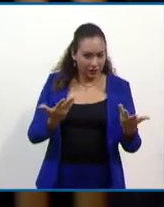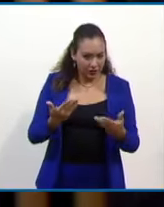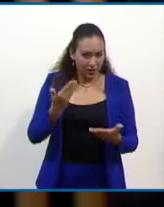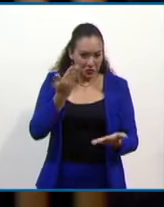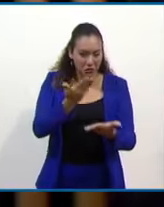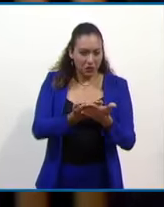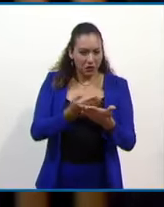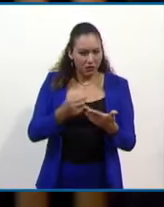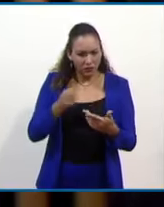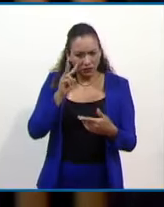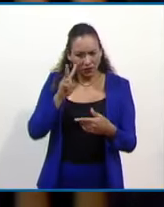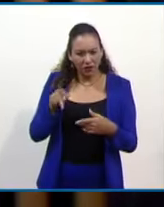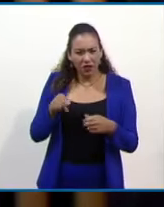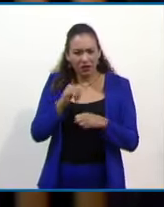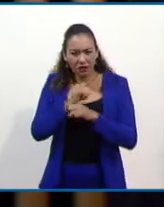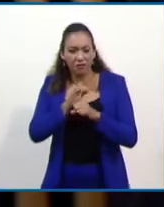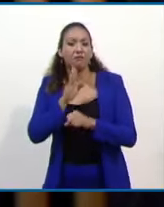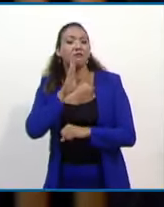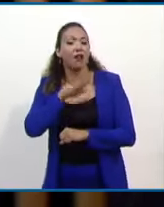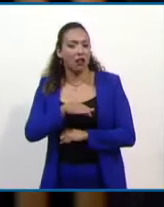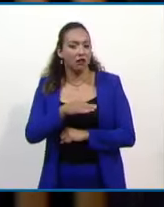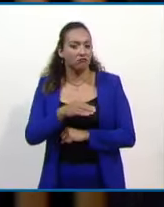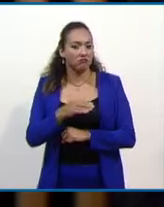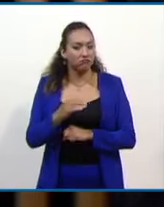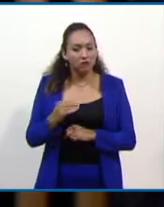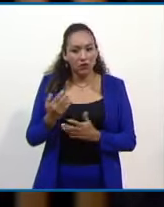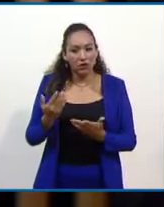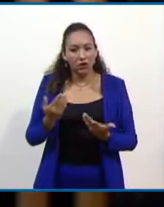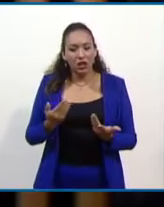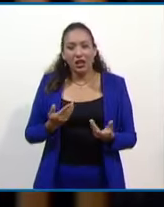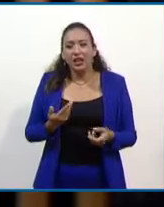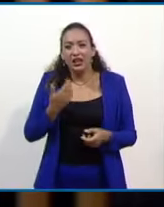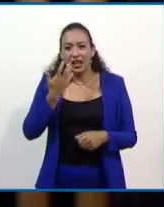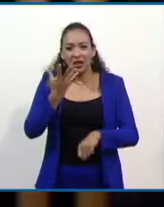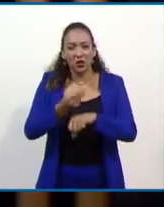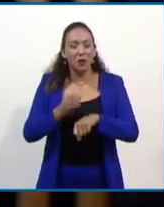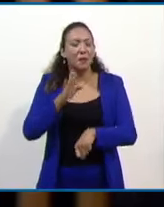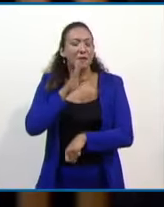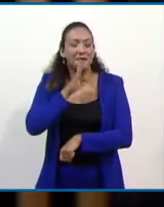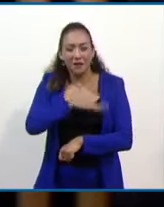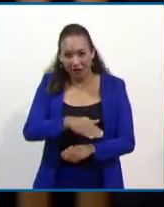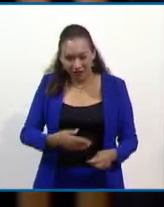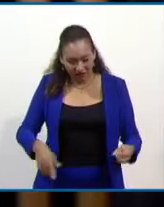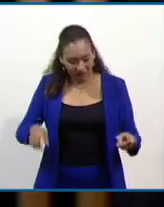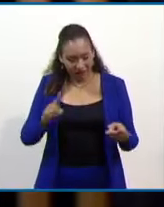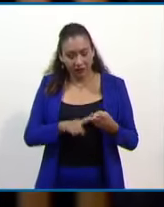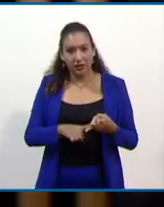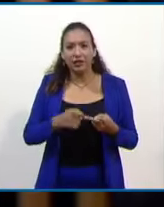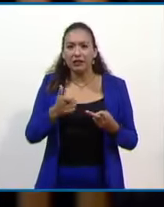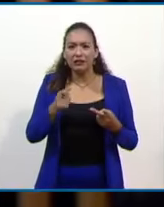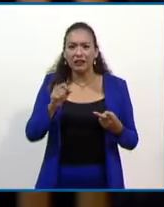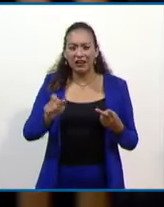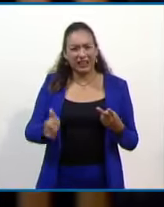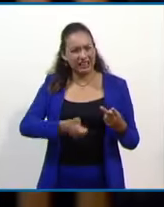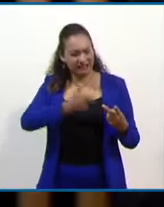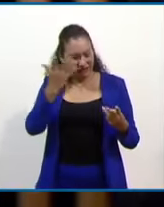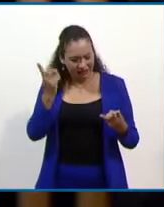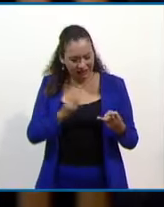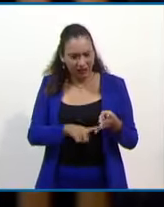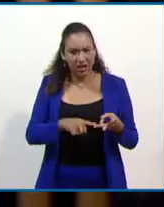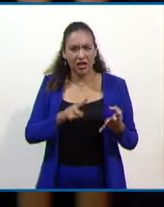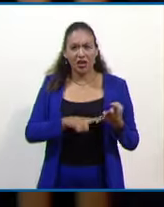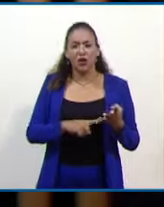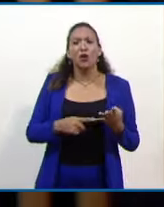diagnóstico inadecuado y propone una pésima solución que además es costosísima,